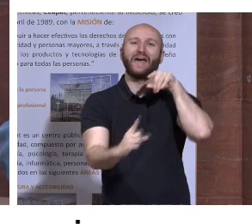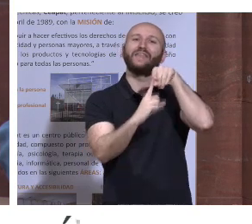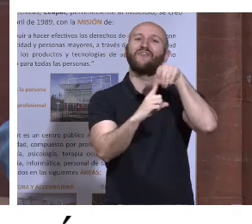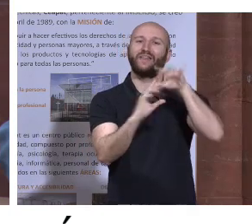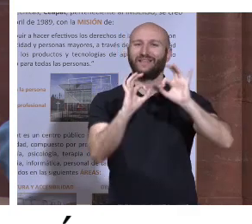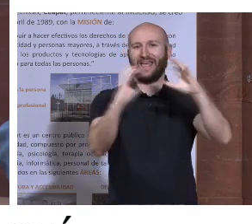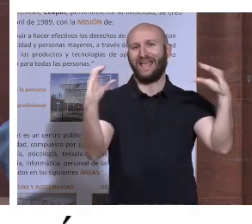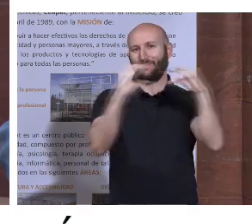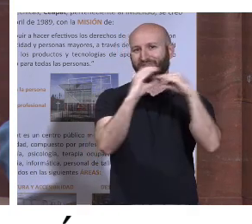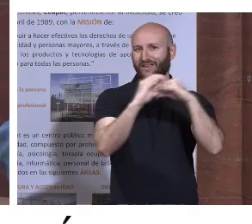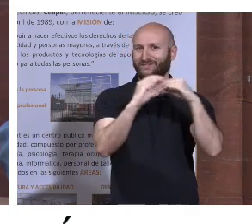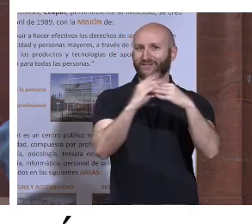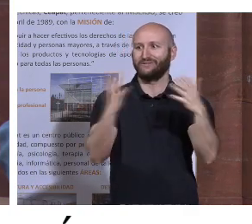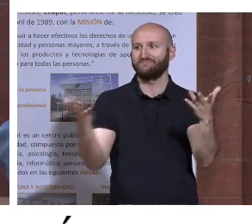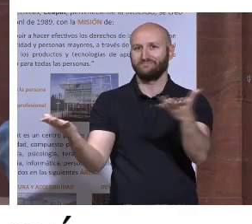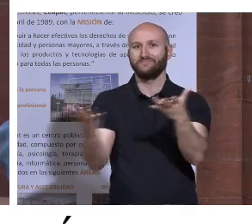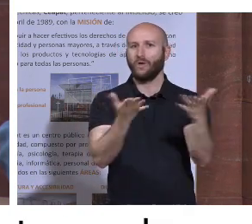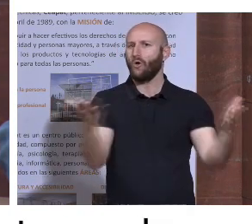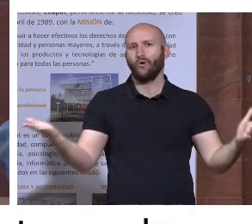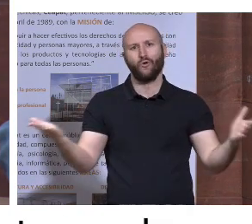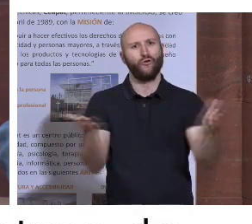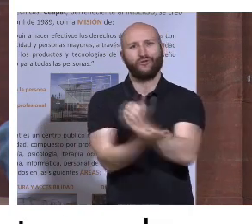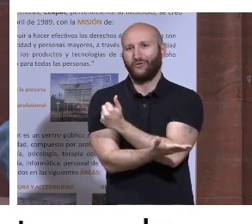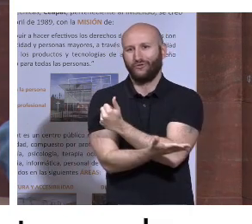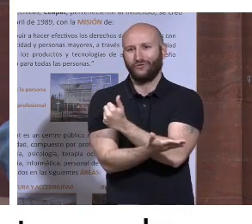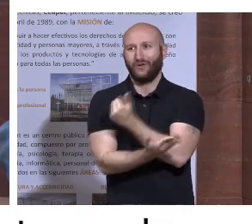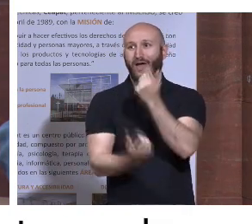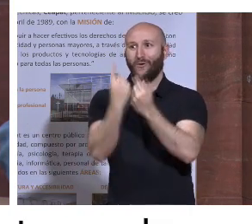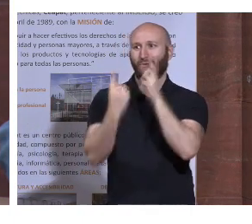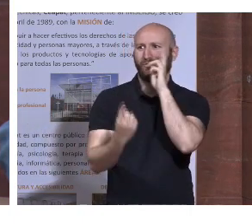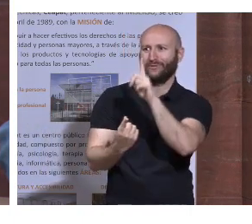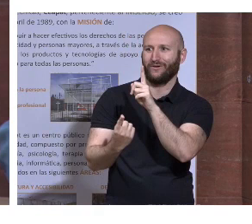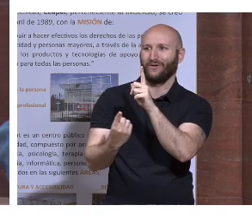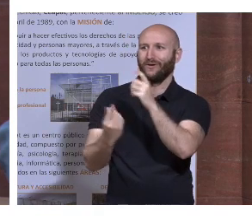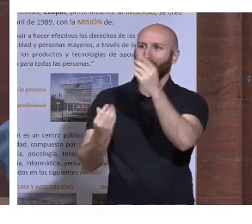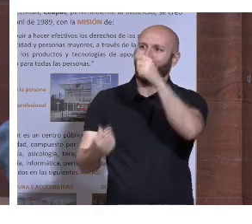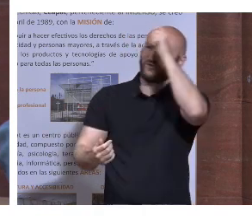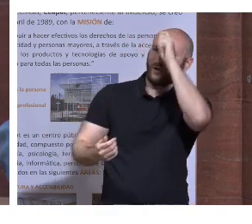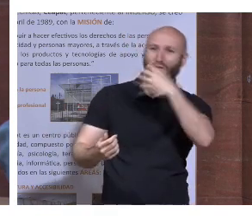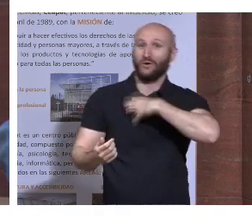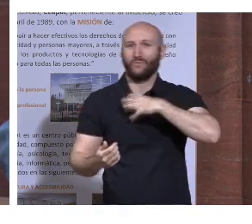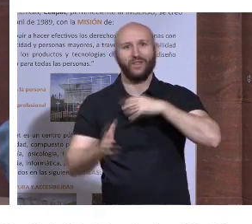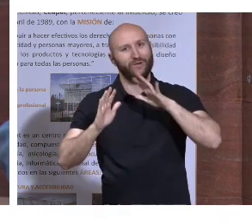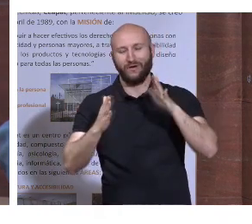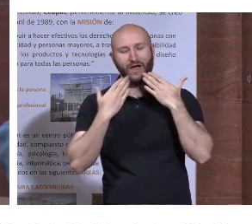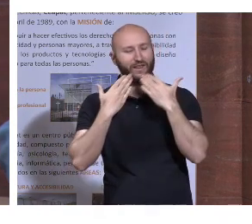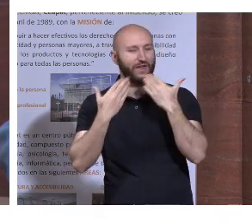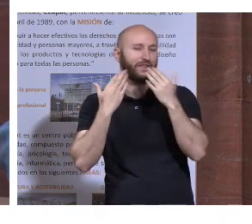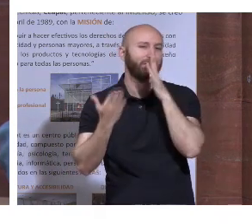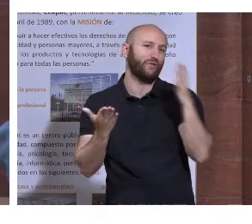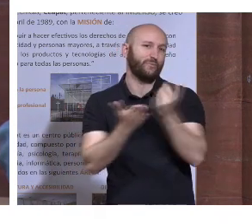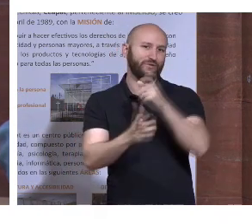Inserso. Pues a todos, seguramente que alguno no os veo y no os puedo saludar, pero muchísimas gracias,